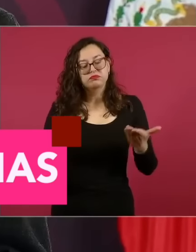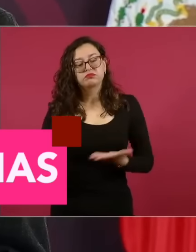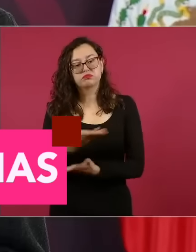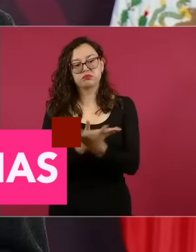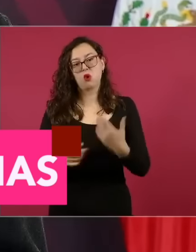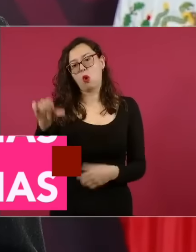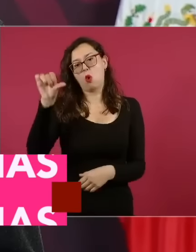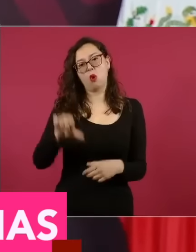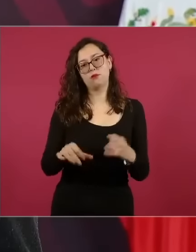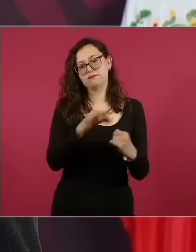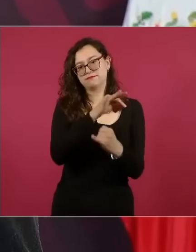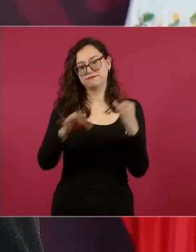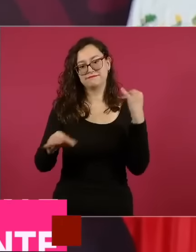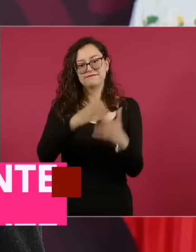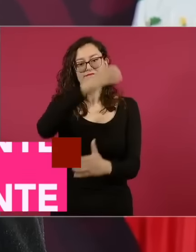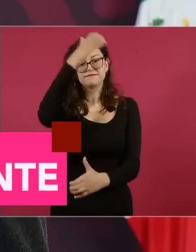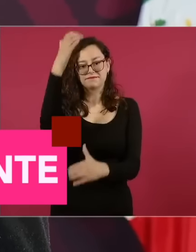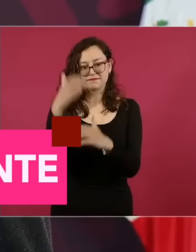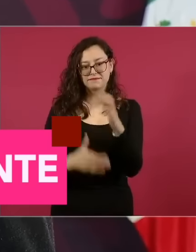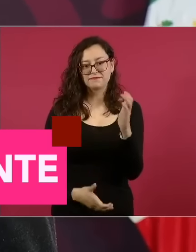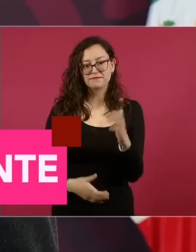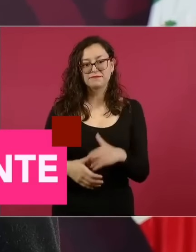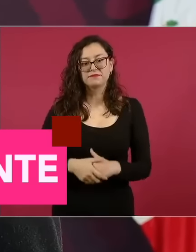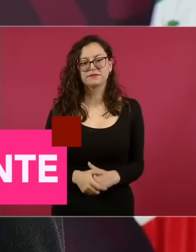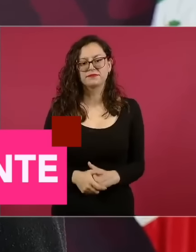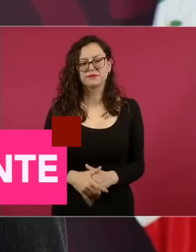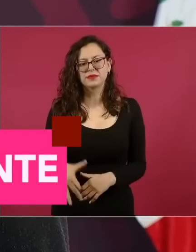Me da muchísimo gusto que